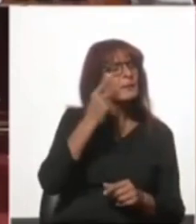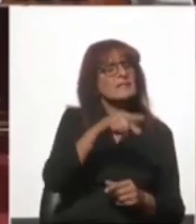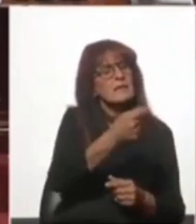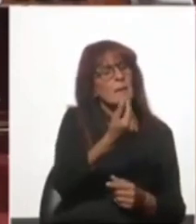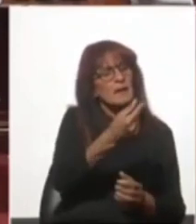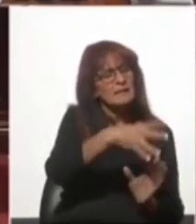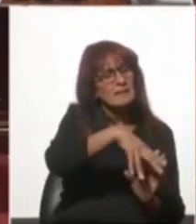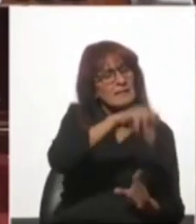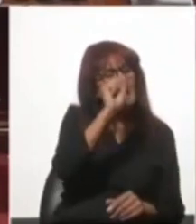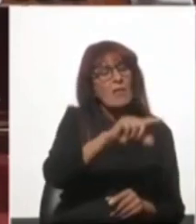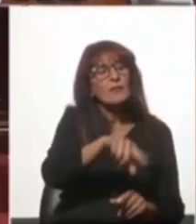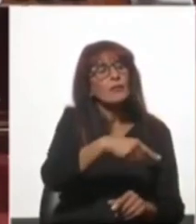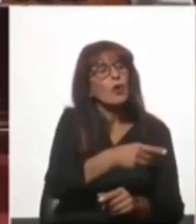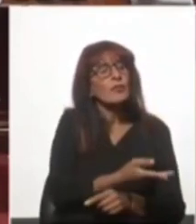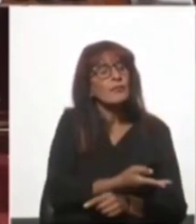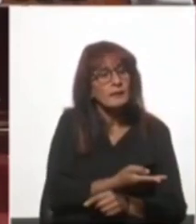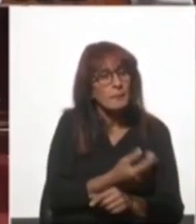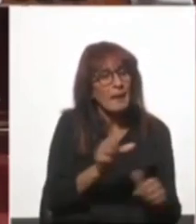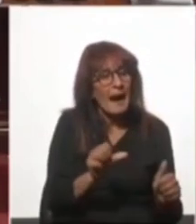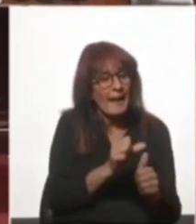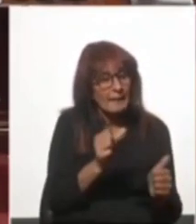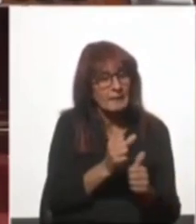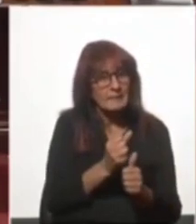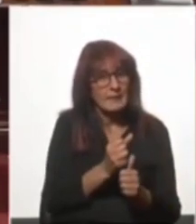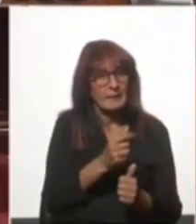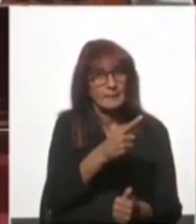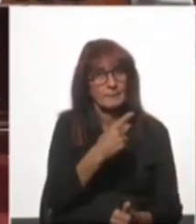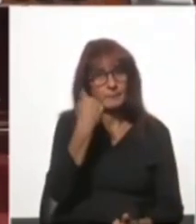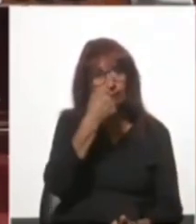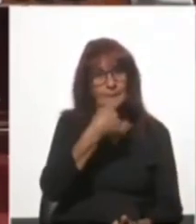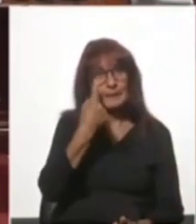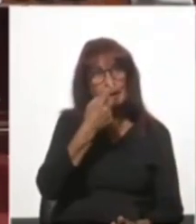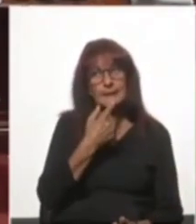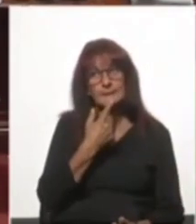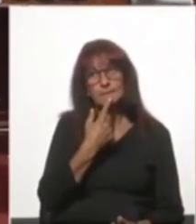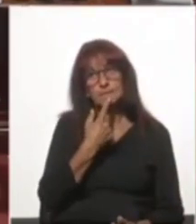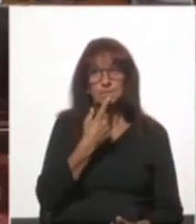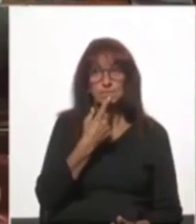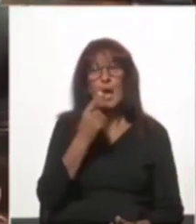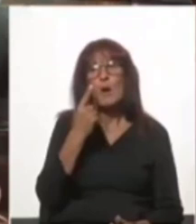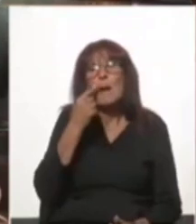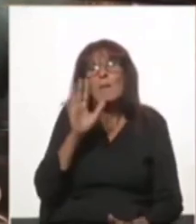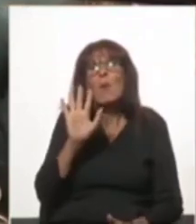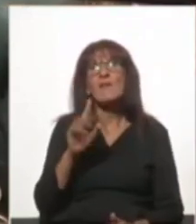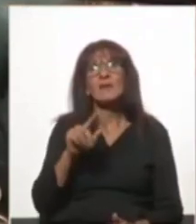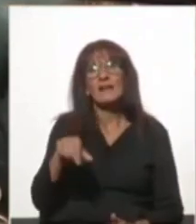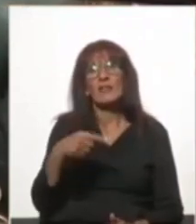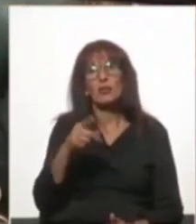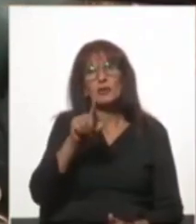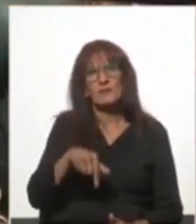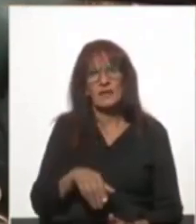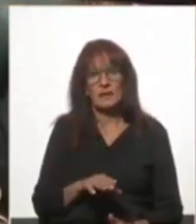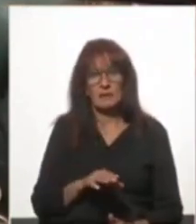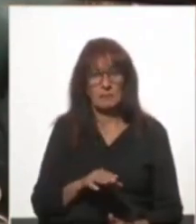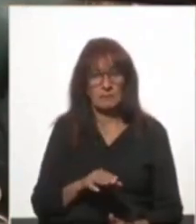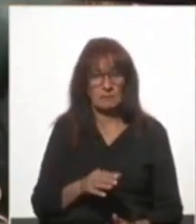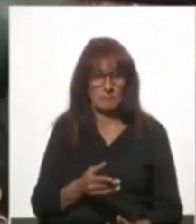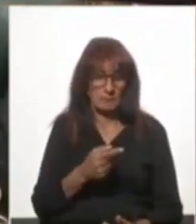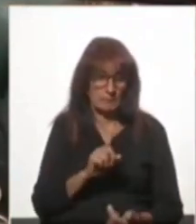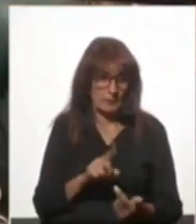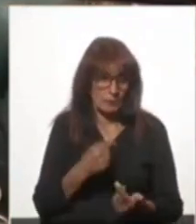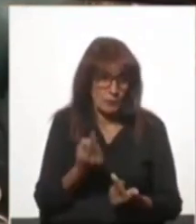para hacer eso? Y con cara de resignación nos dijo, ya veremos de dónde salen. Es